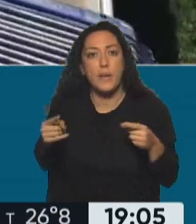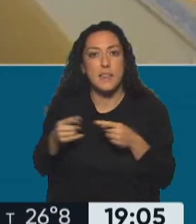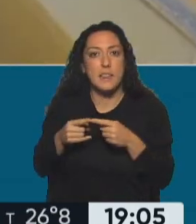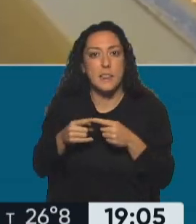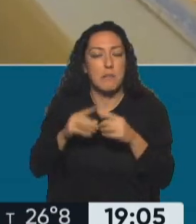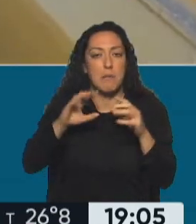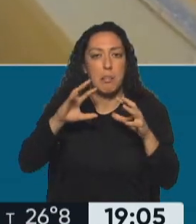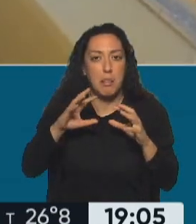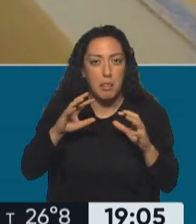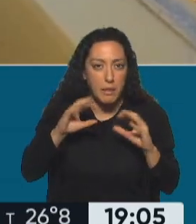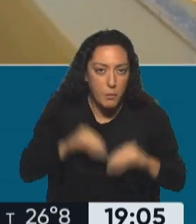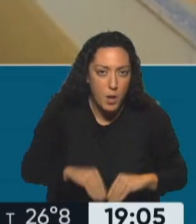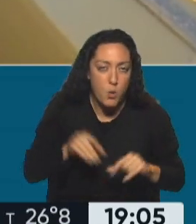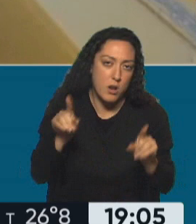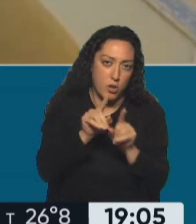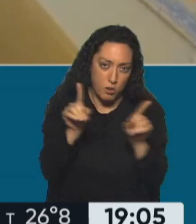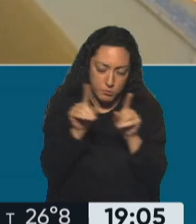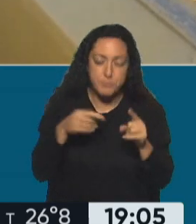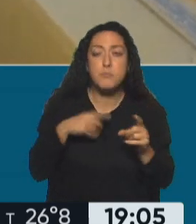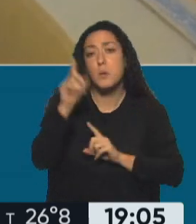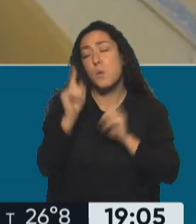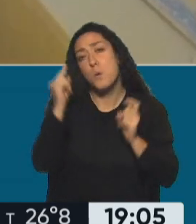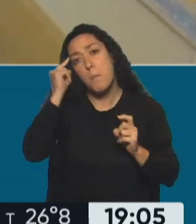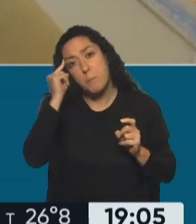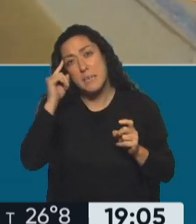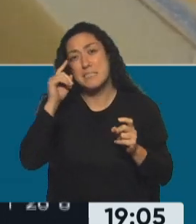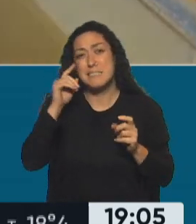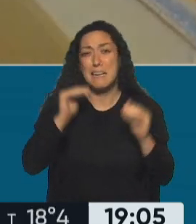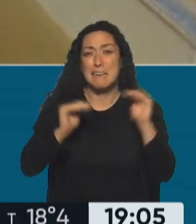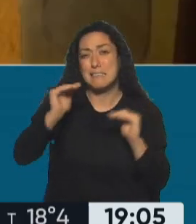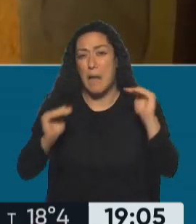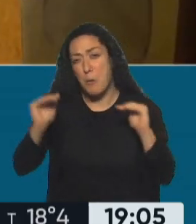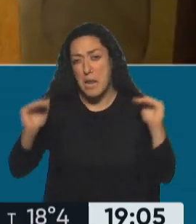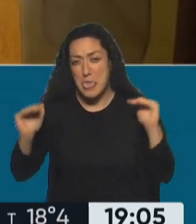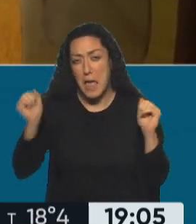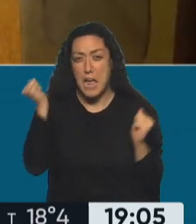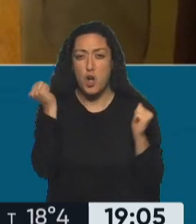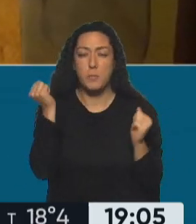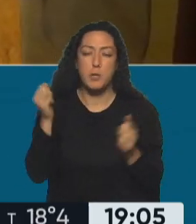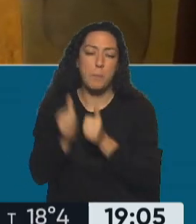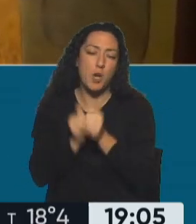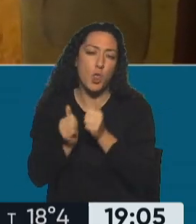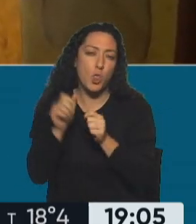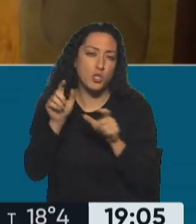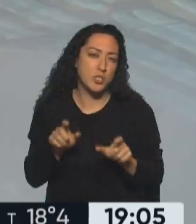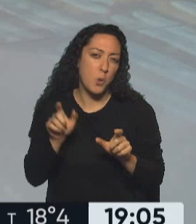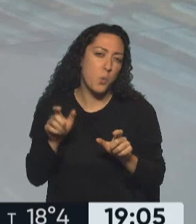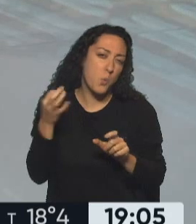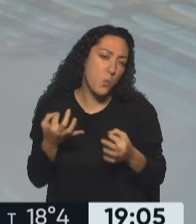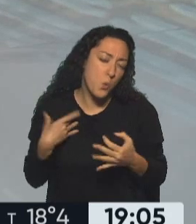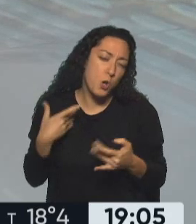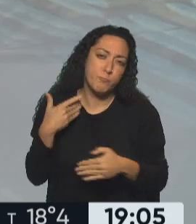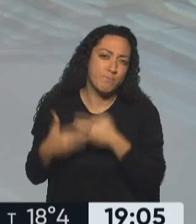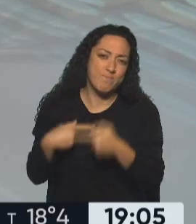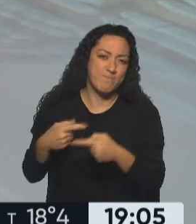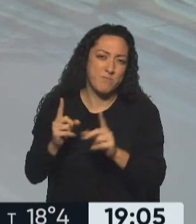quienes te dicen, la verdad es que con la inestabilidad macroeconómica que hay, no creo que el productor quiera hacer mucho. Bueno, vamos a repasar entonces